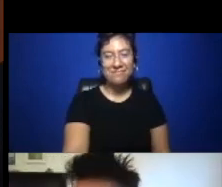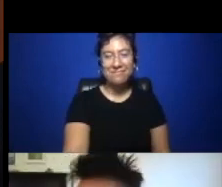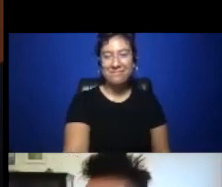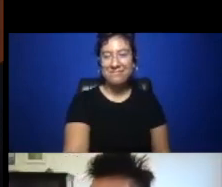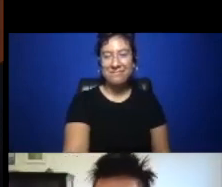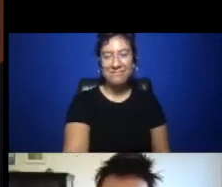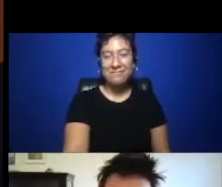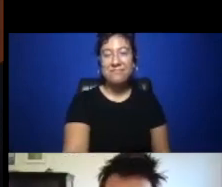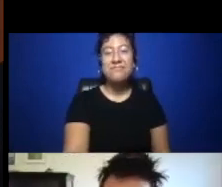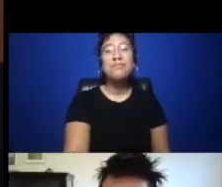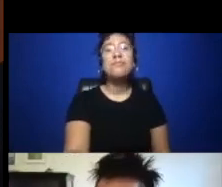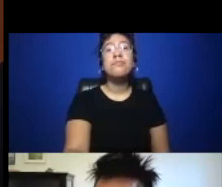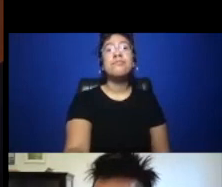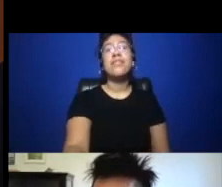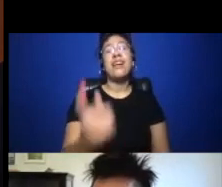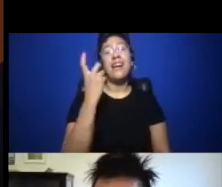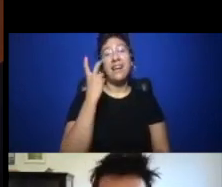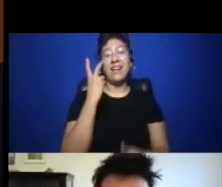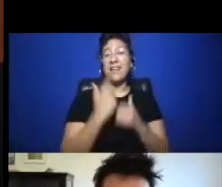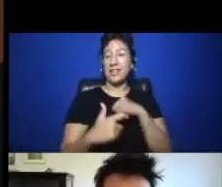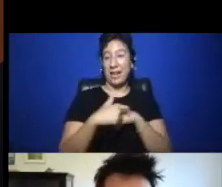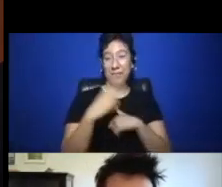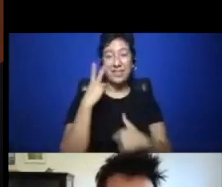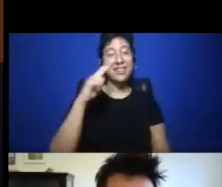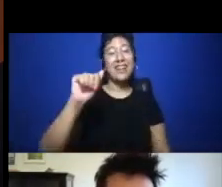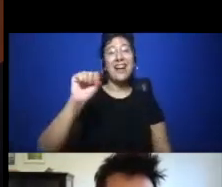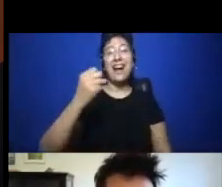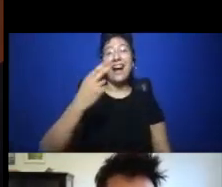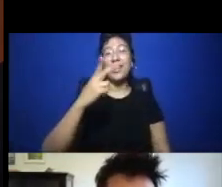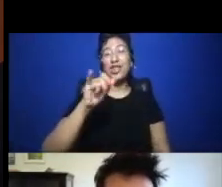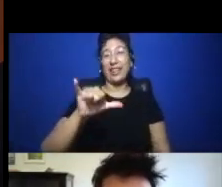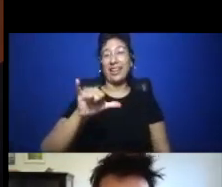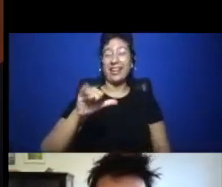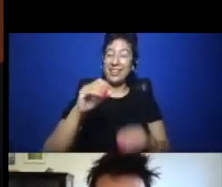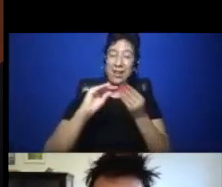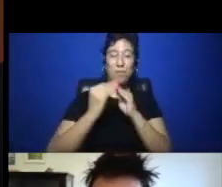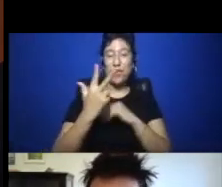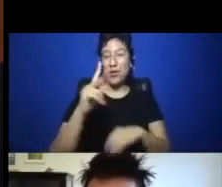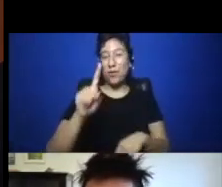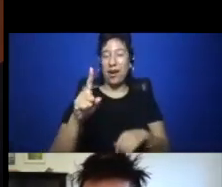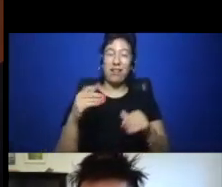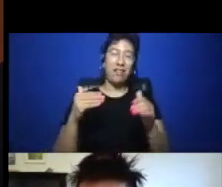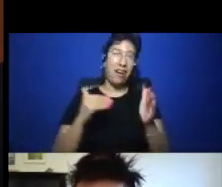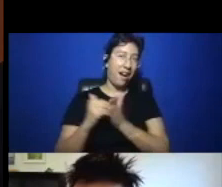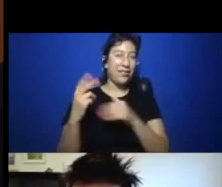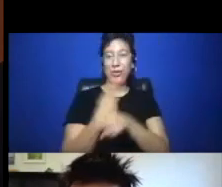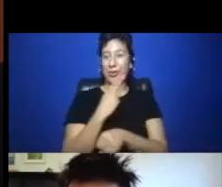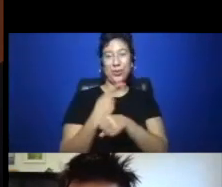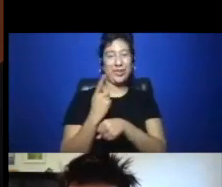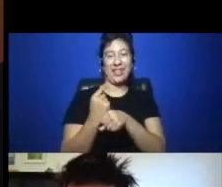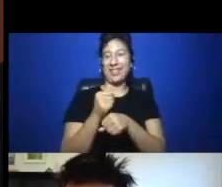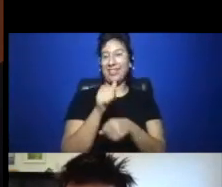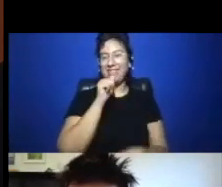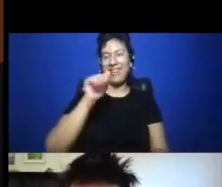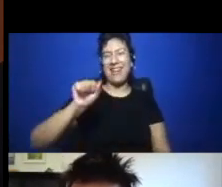I do every time I see this, I think it's funny that Ashley cada, is. Cada vez que veo esta lista, siempre me da risa que Ashley sea la